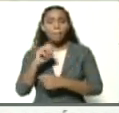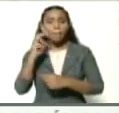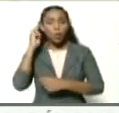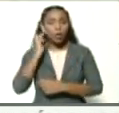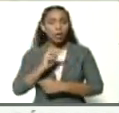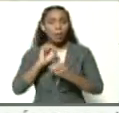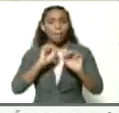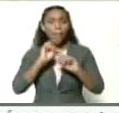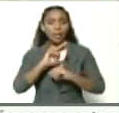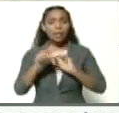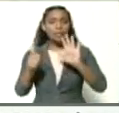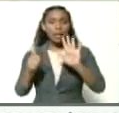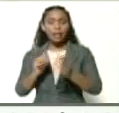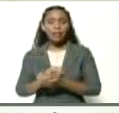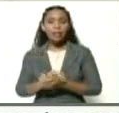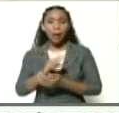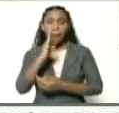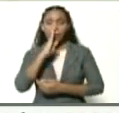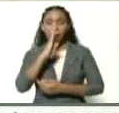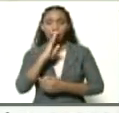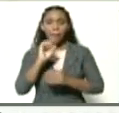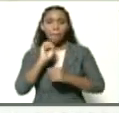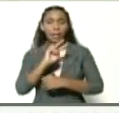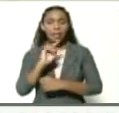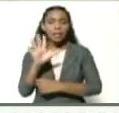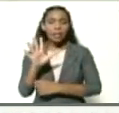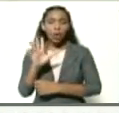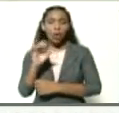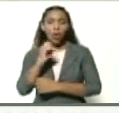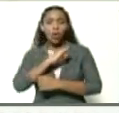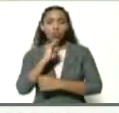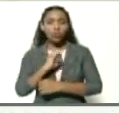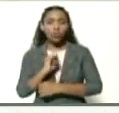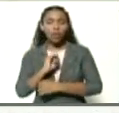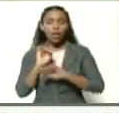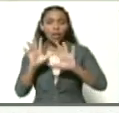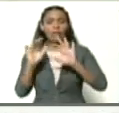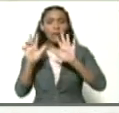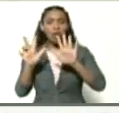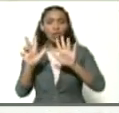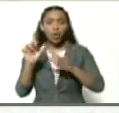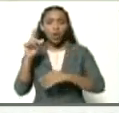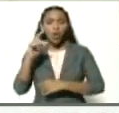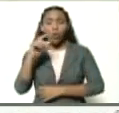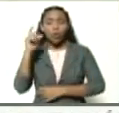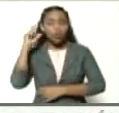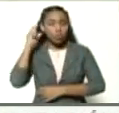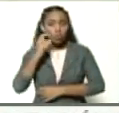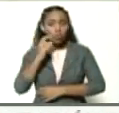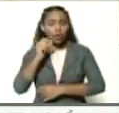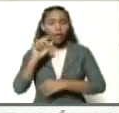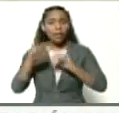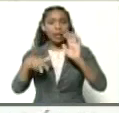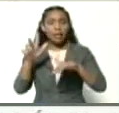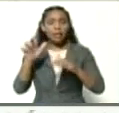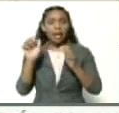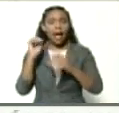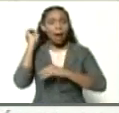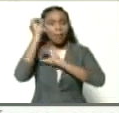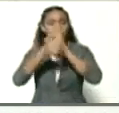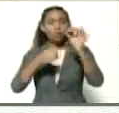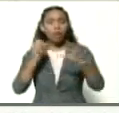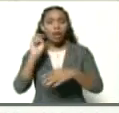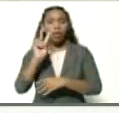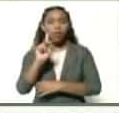26 casos, Barinas 25, Zulia 18, Sucre 13, Amazonas 2 y Lara